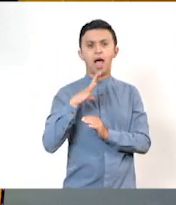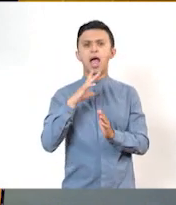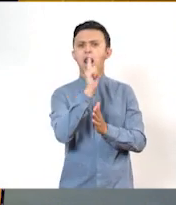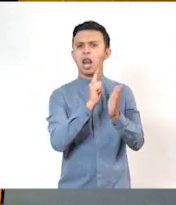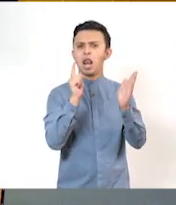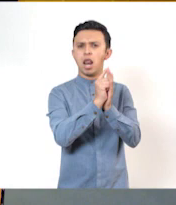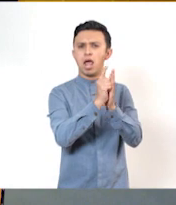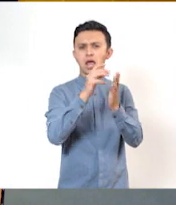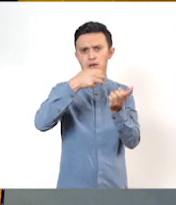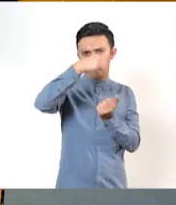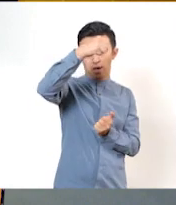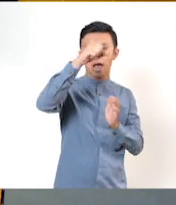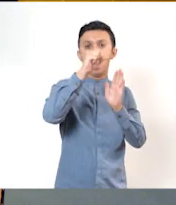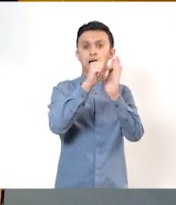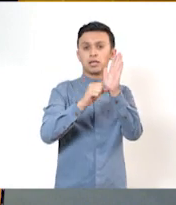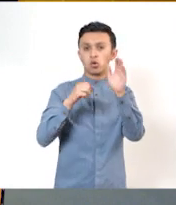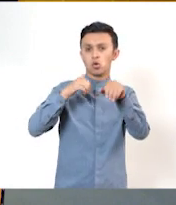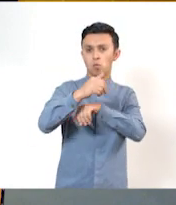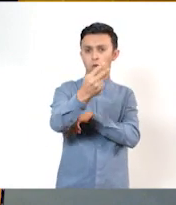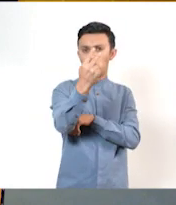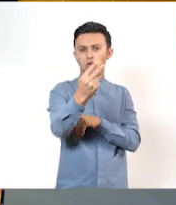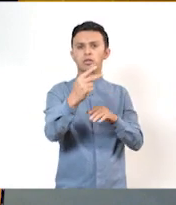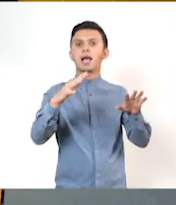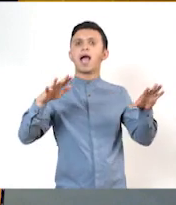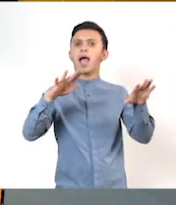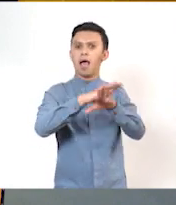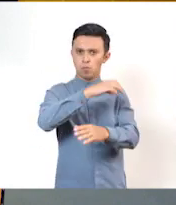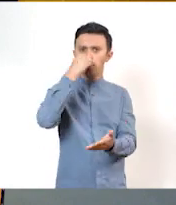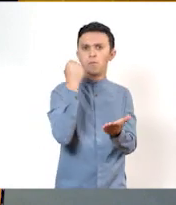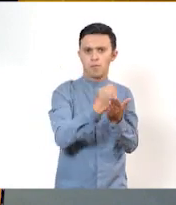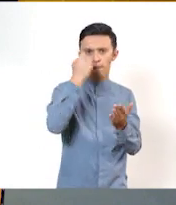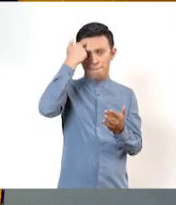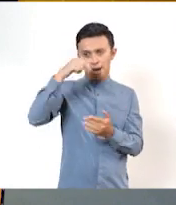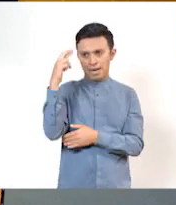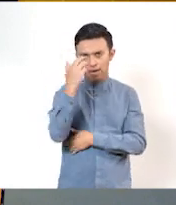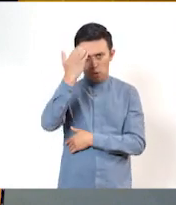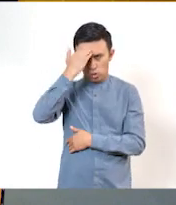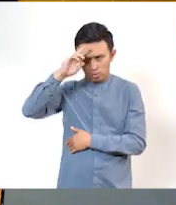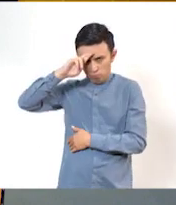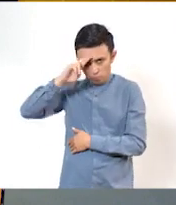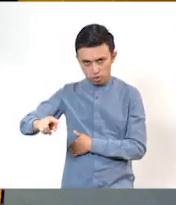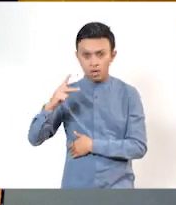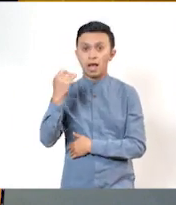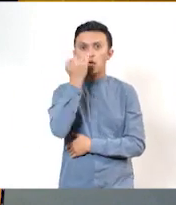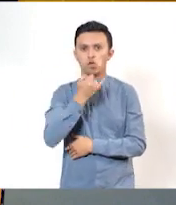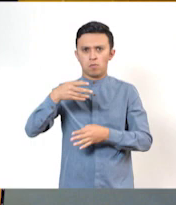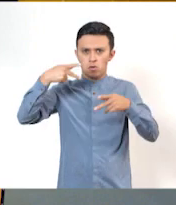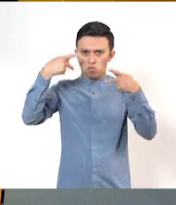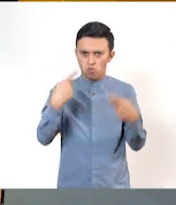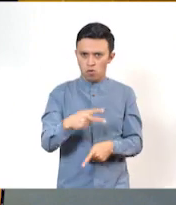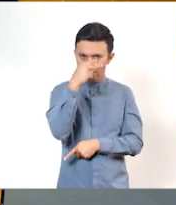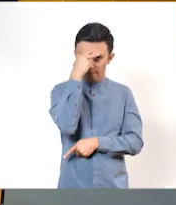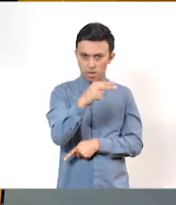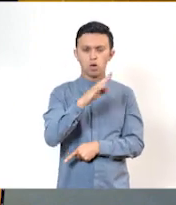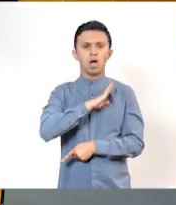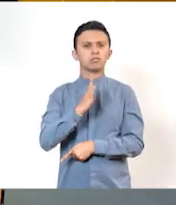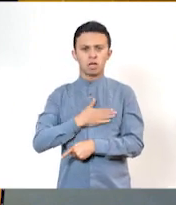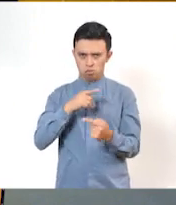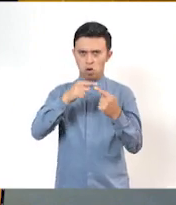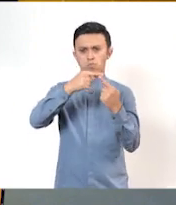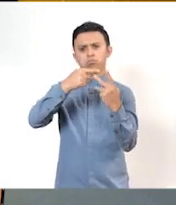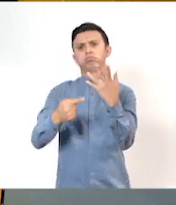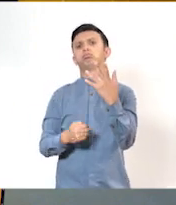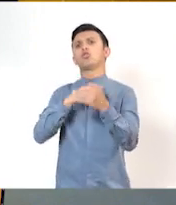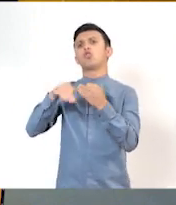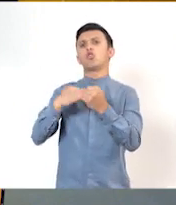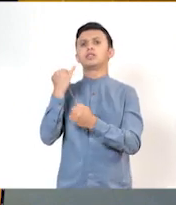al artículo 2 de la Constitución para que se reconozcan como idiomas, como lenguas nacionales, el español y